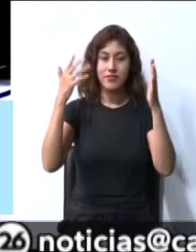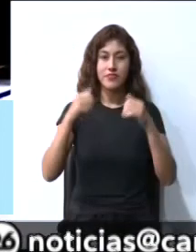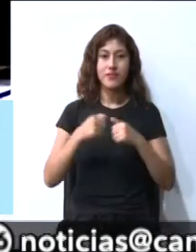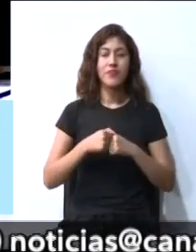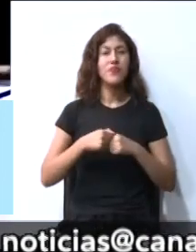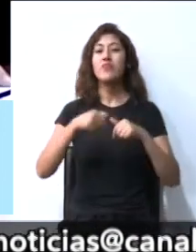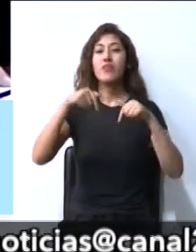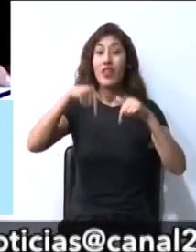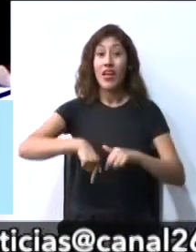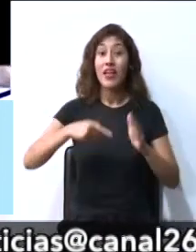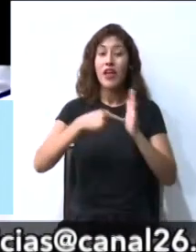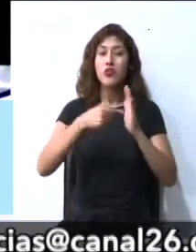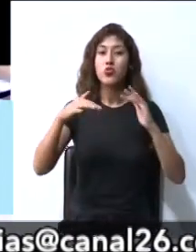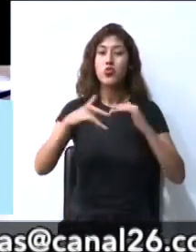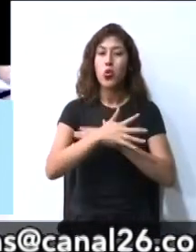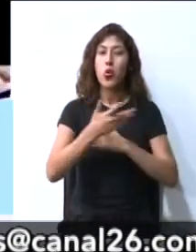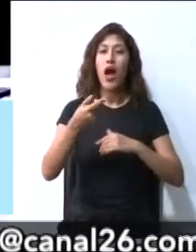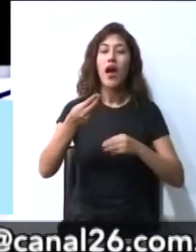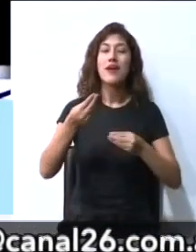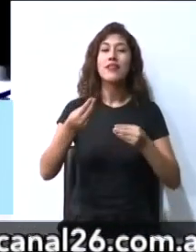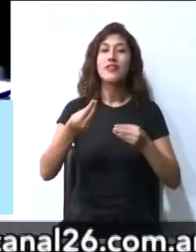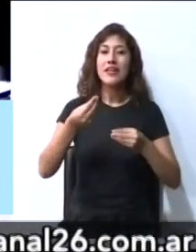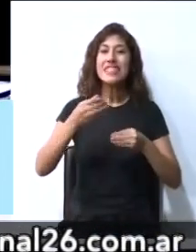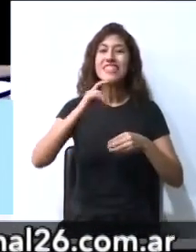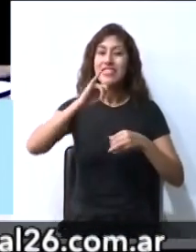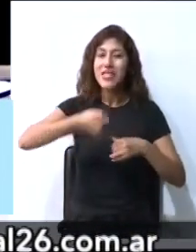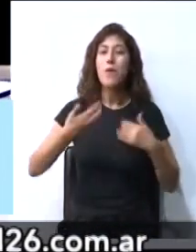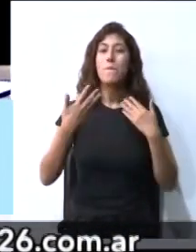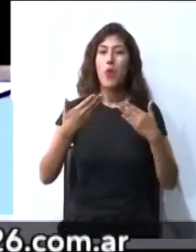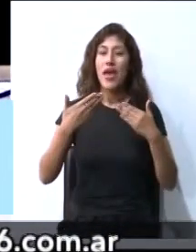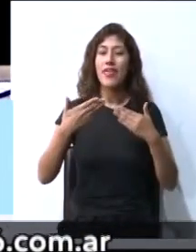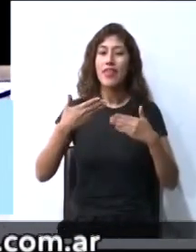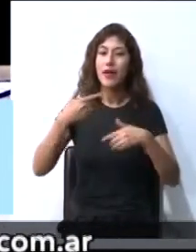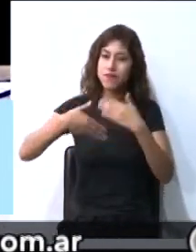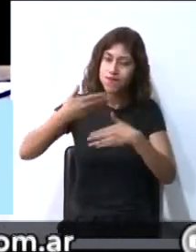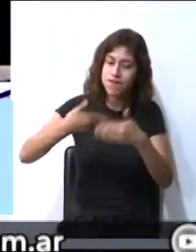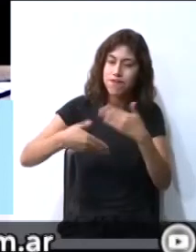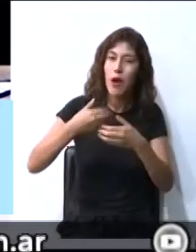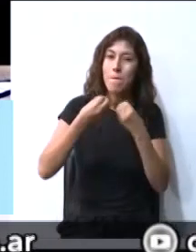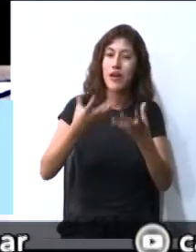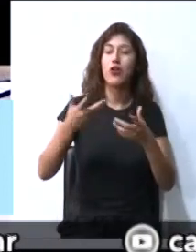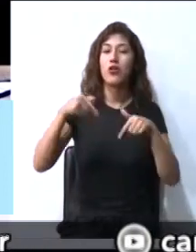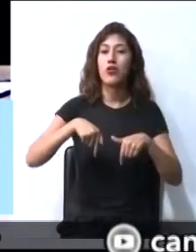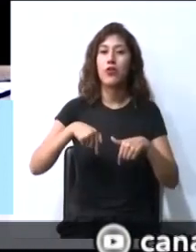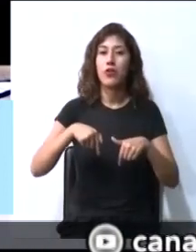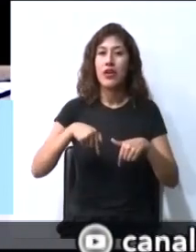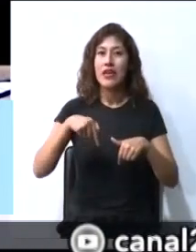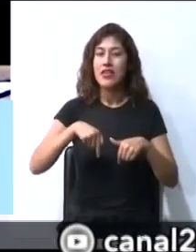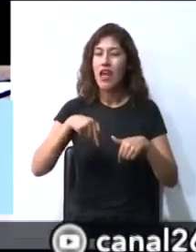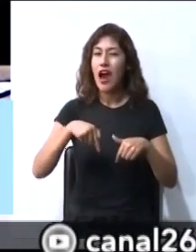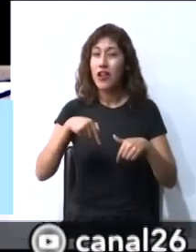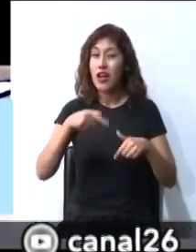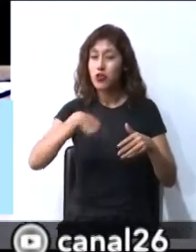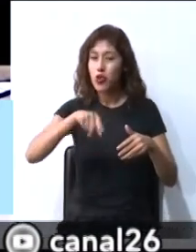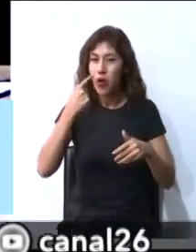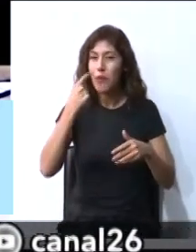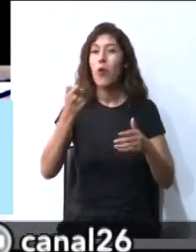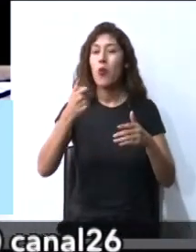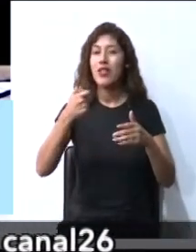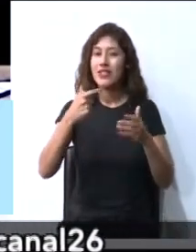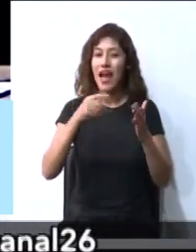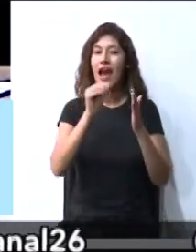Esta ciudad es el ejemplo de que se puede. Y este ejemplo, estos resultados, los vamos a llevar a todo el